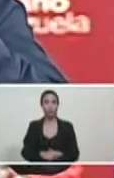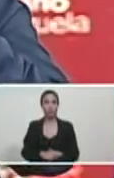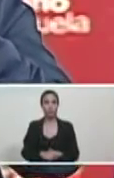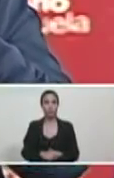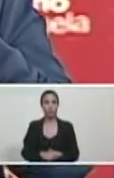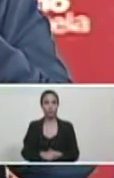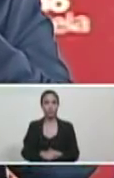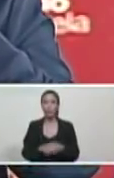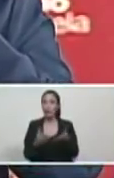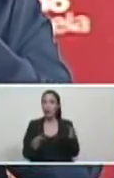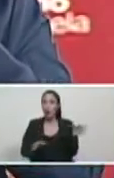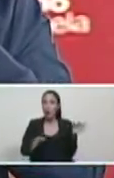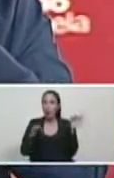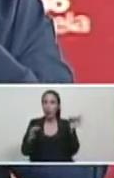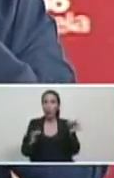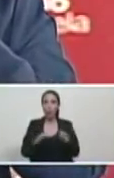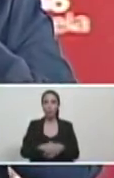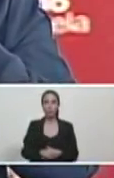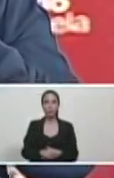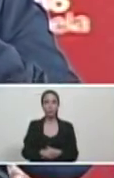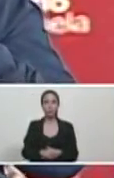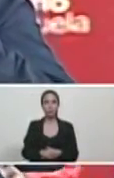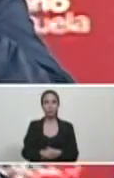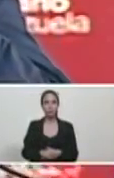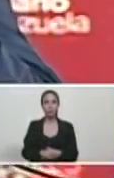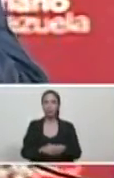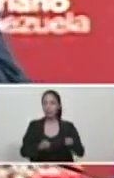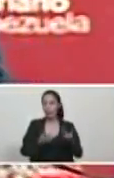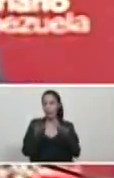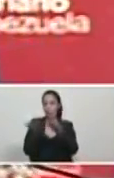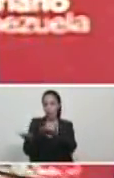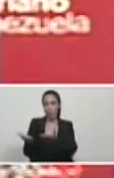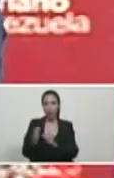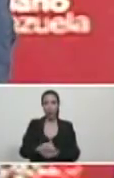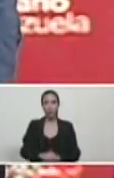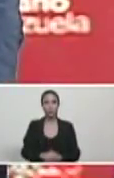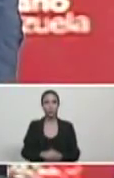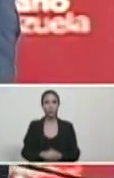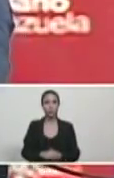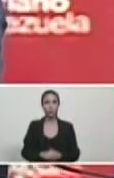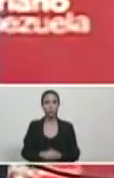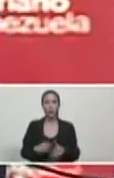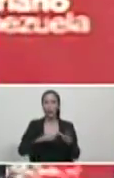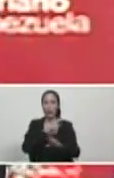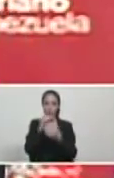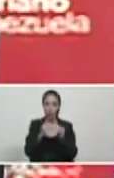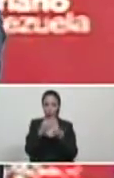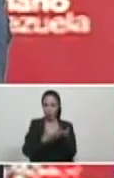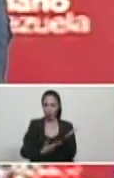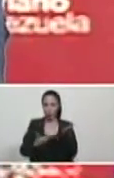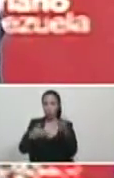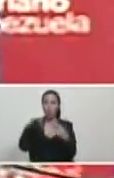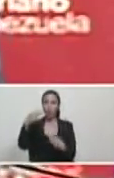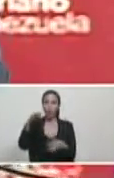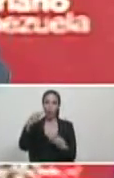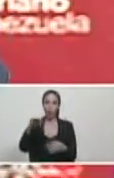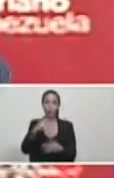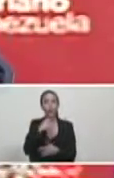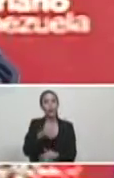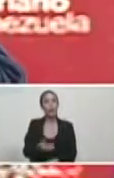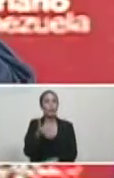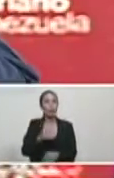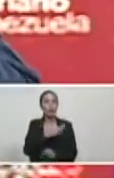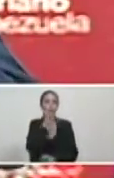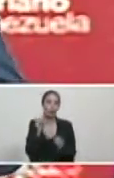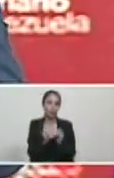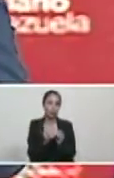un documento, presidente, que yo quiero entregarle, se lo traje a usted de manera resumida. Creo que es muy importante que todo